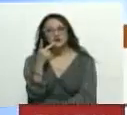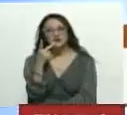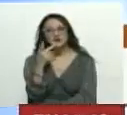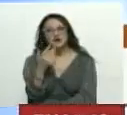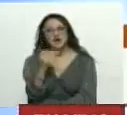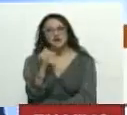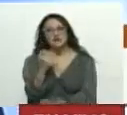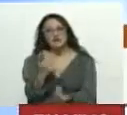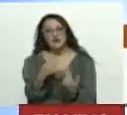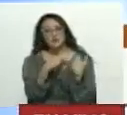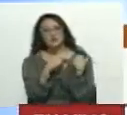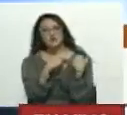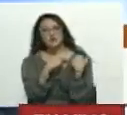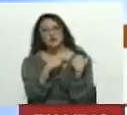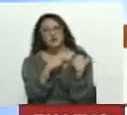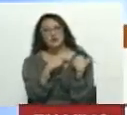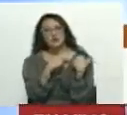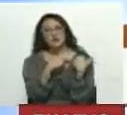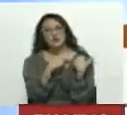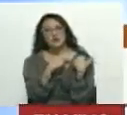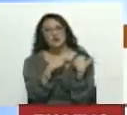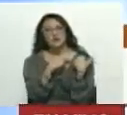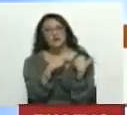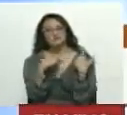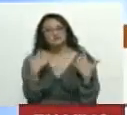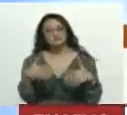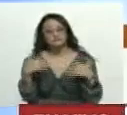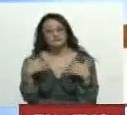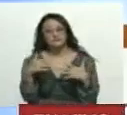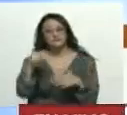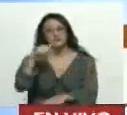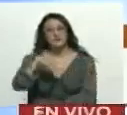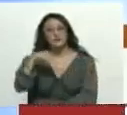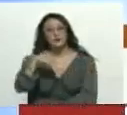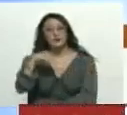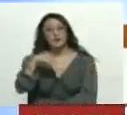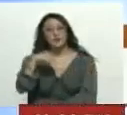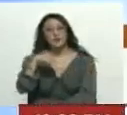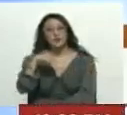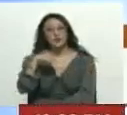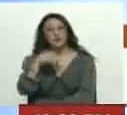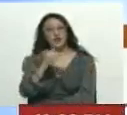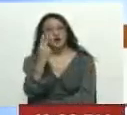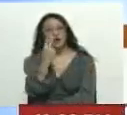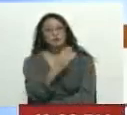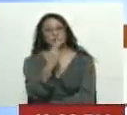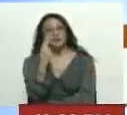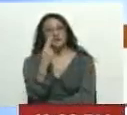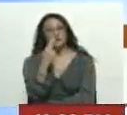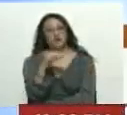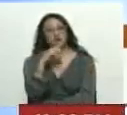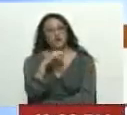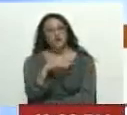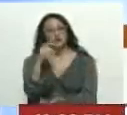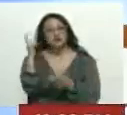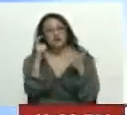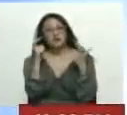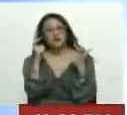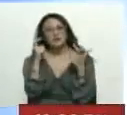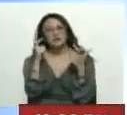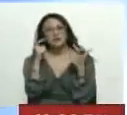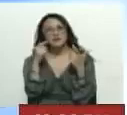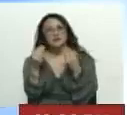gran responsabilidad de tantos y tantos que hoy tenemos el compromiso estoico chavista de construir